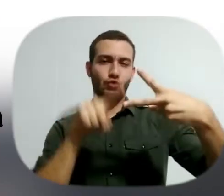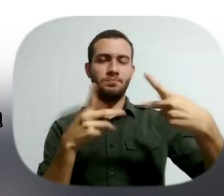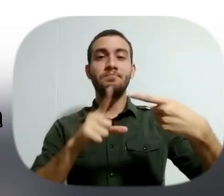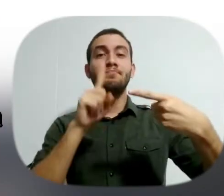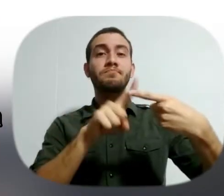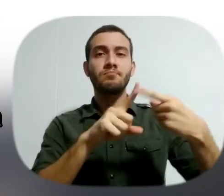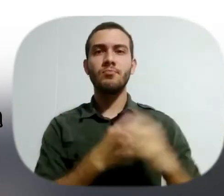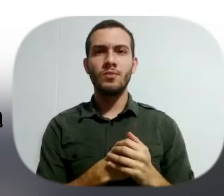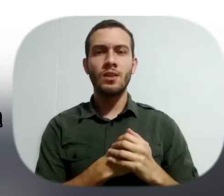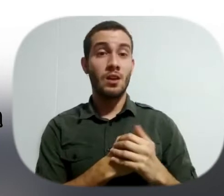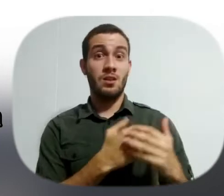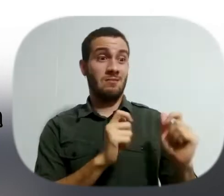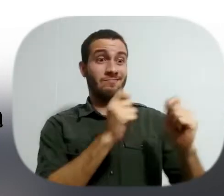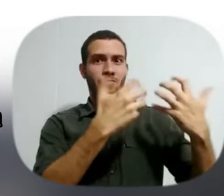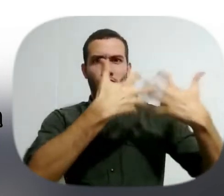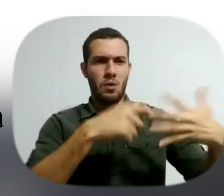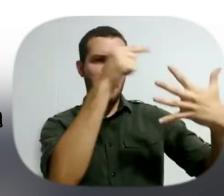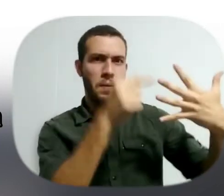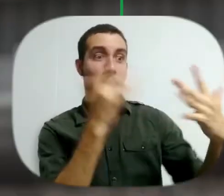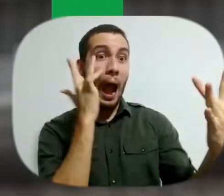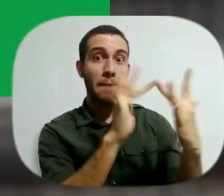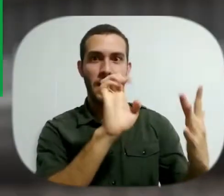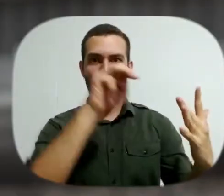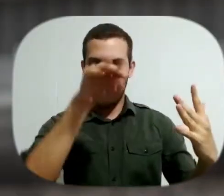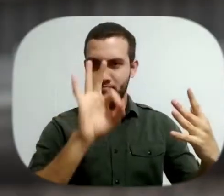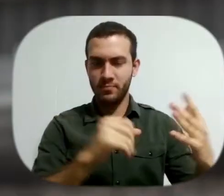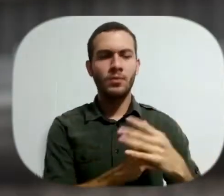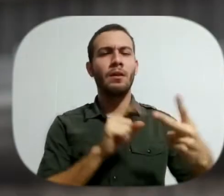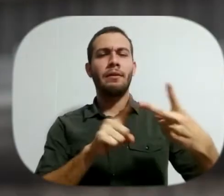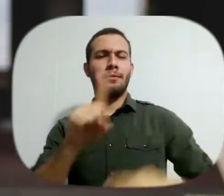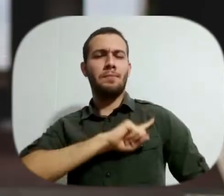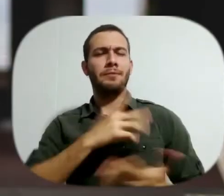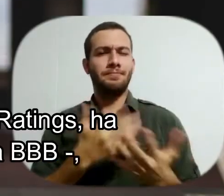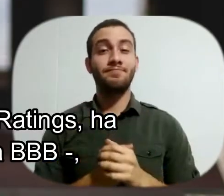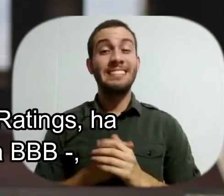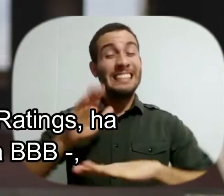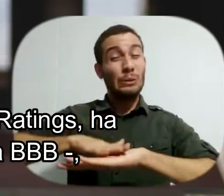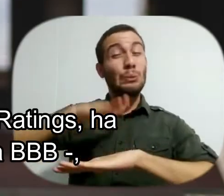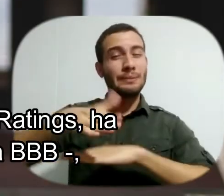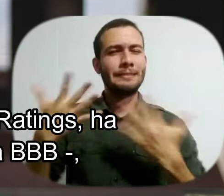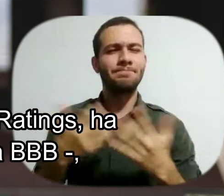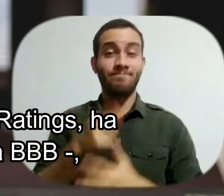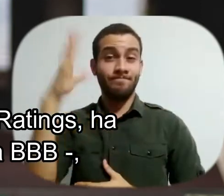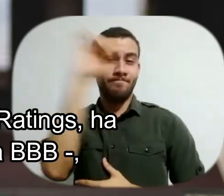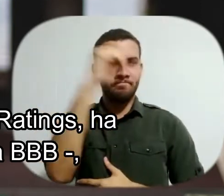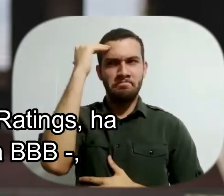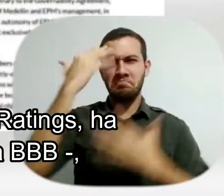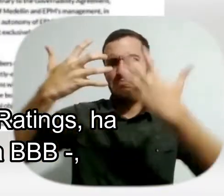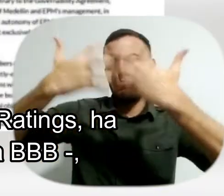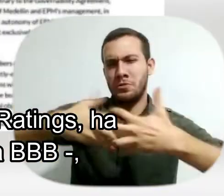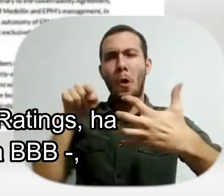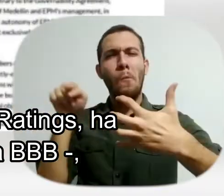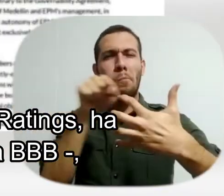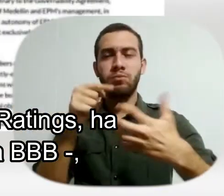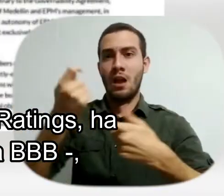billonaria demanda y como la ampliación del objeto social. ¿Todo esto tiene repercusiones? ¡Claro que sí! La calificadora de